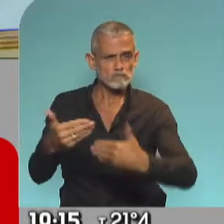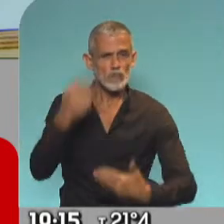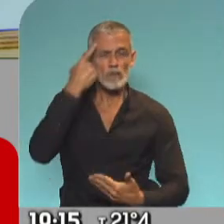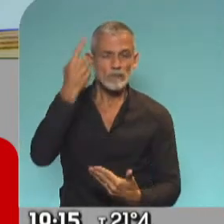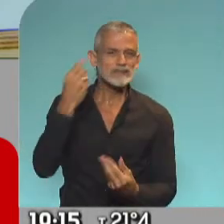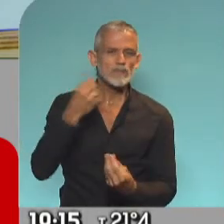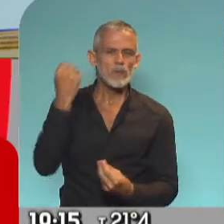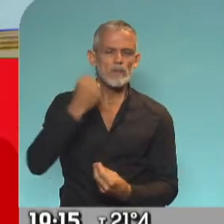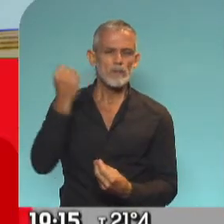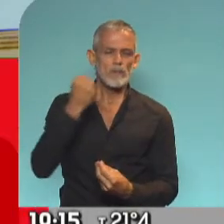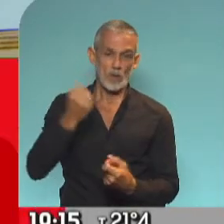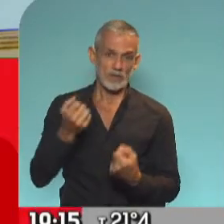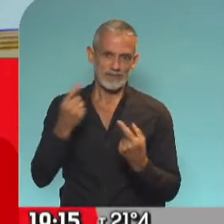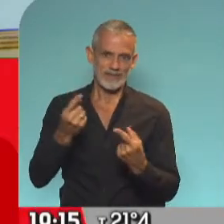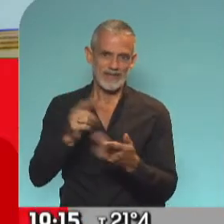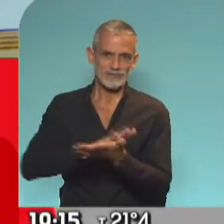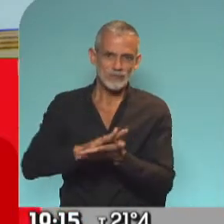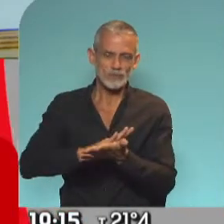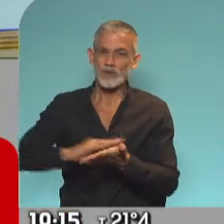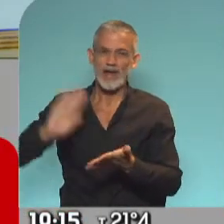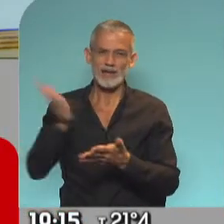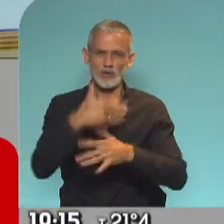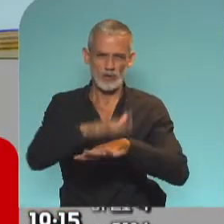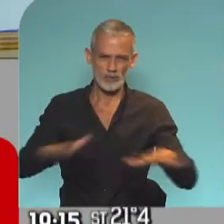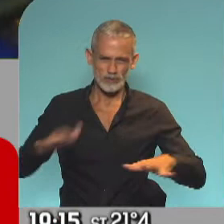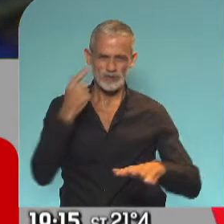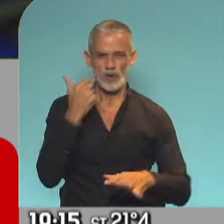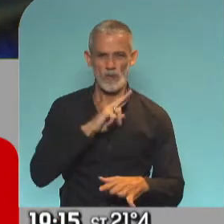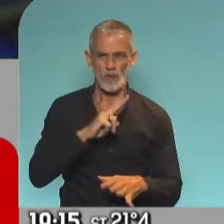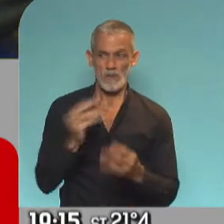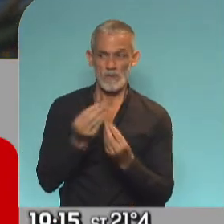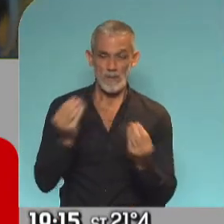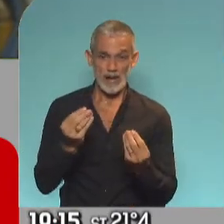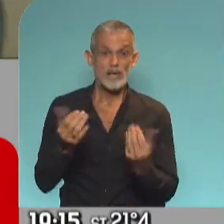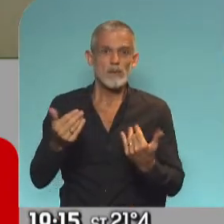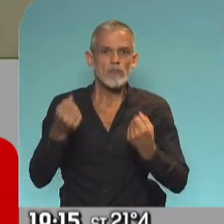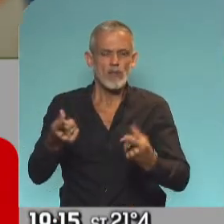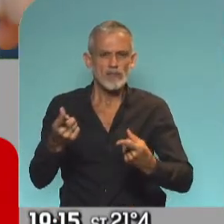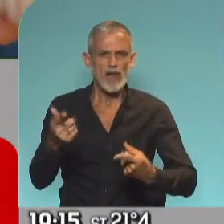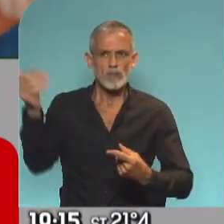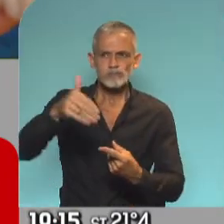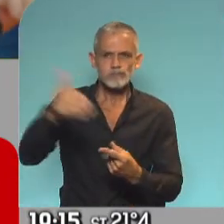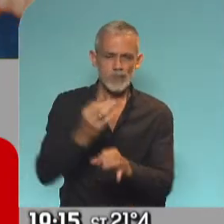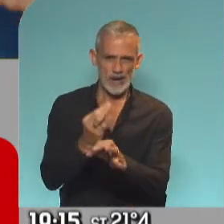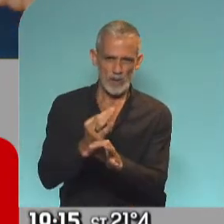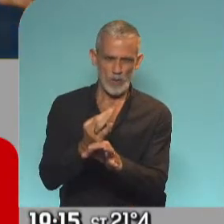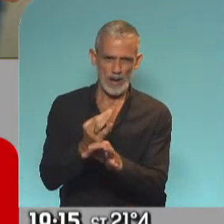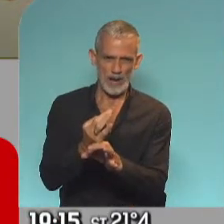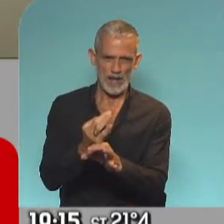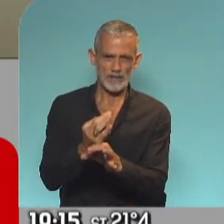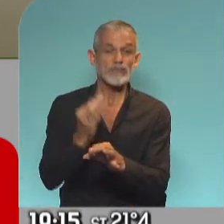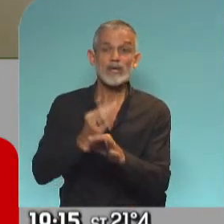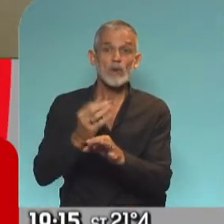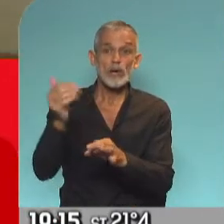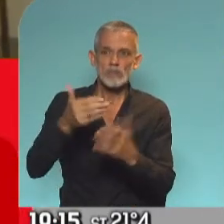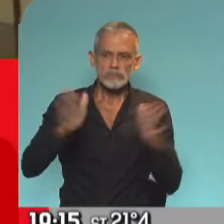es importante dar una respuesta a todos nuestros chicos y chicas para poder priorizar la presencialidad. Y priorizar la presencialidad también